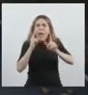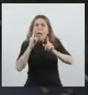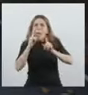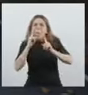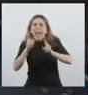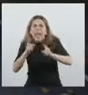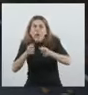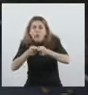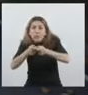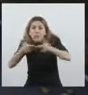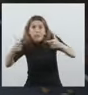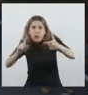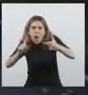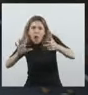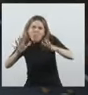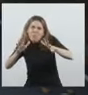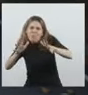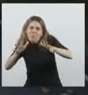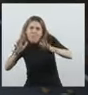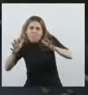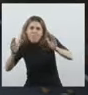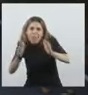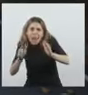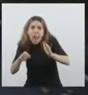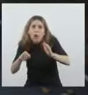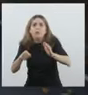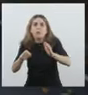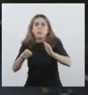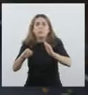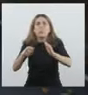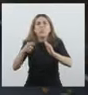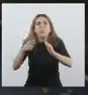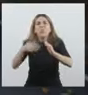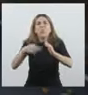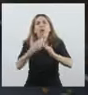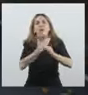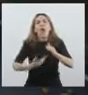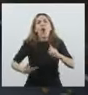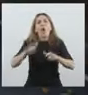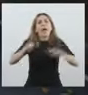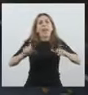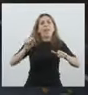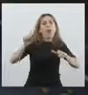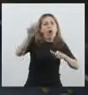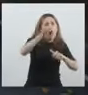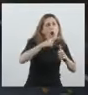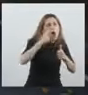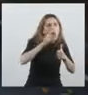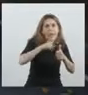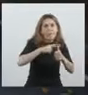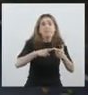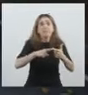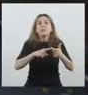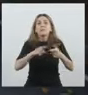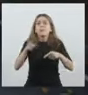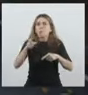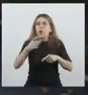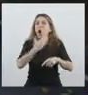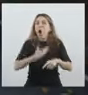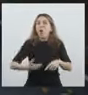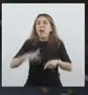epidemiológico y sanitario, es facultad y responsabilidad de gobernadores y gobernadoras adoptar en